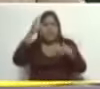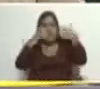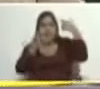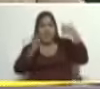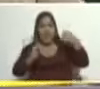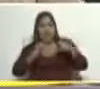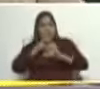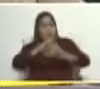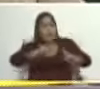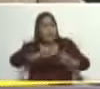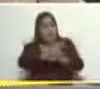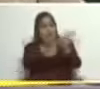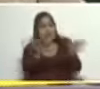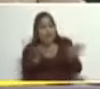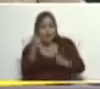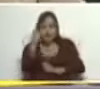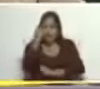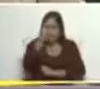Y Chávez hizo esta cara.